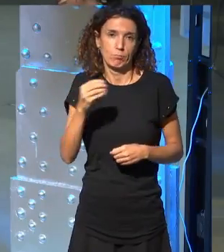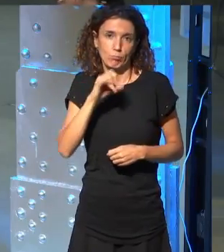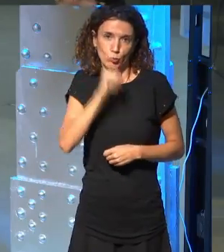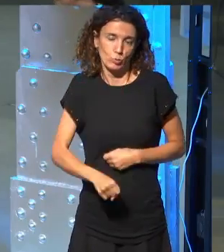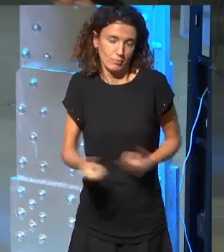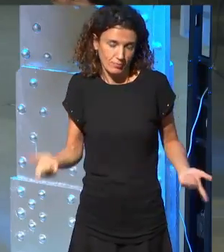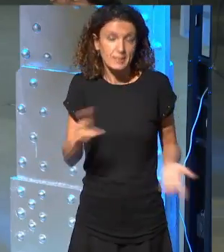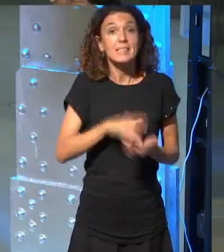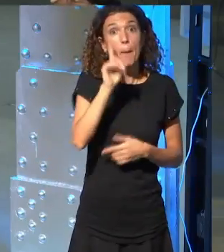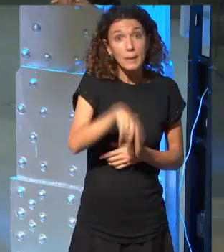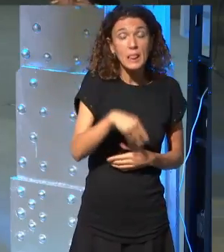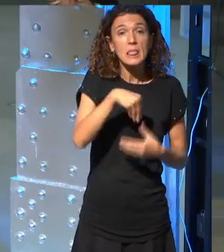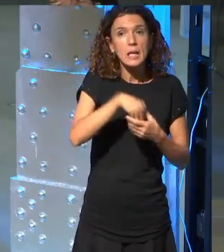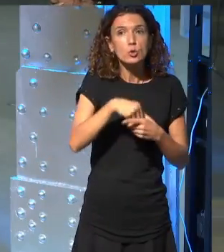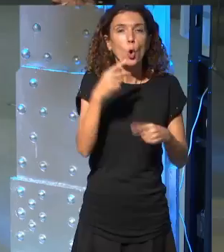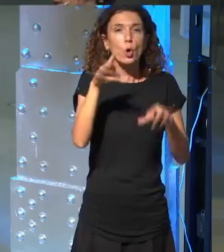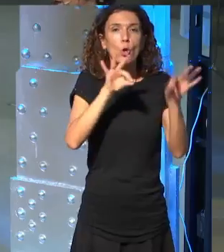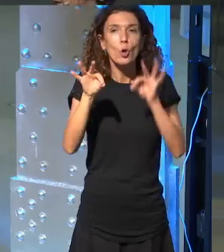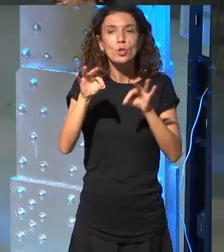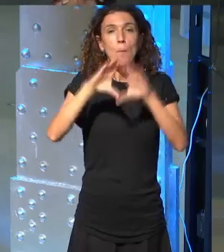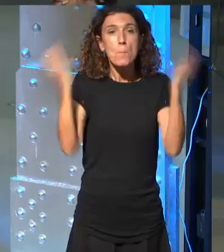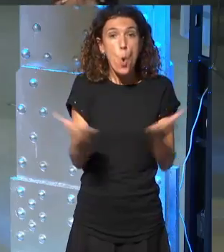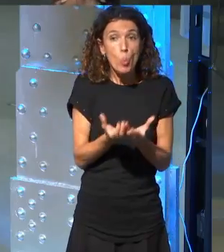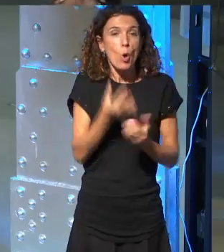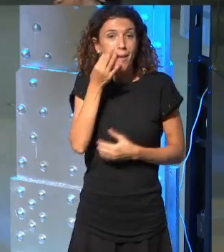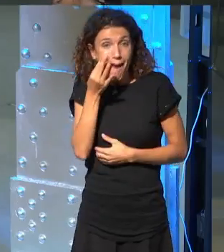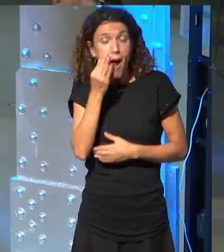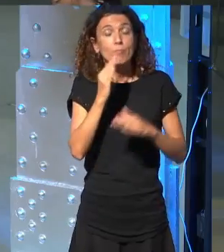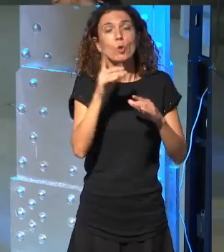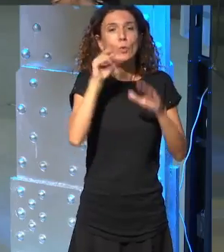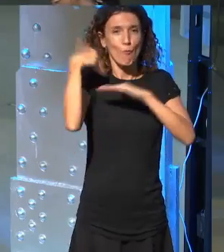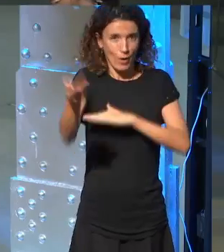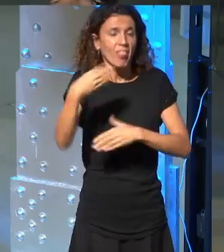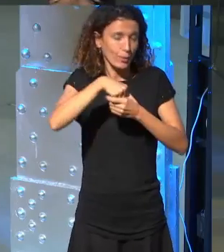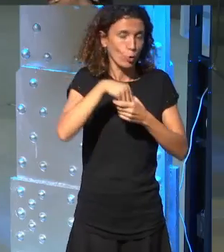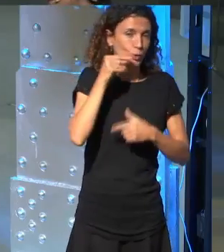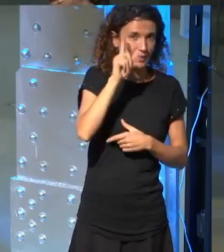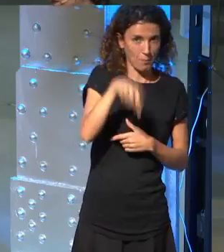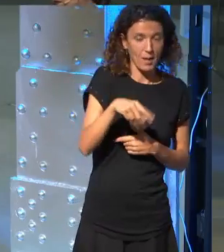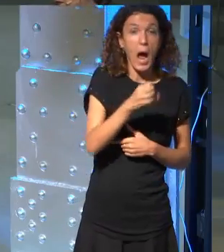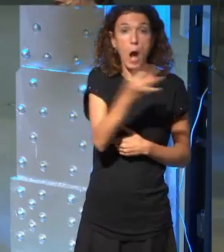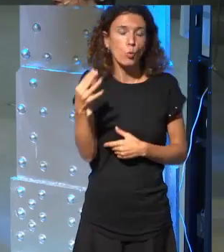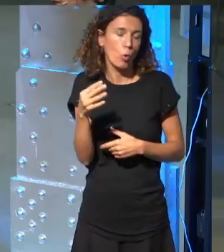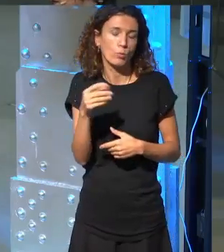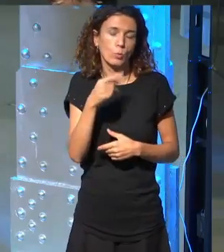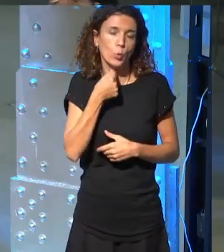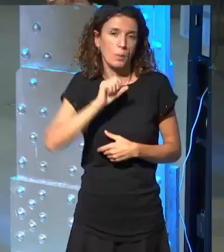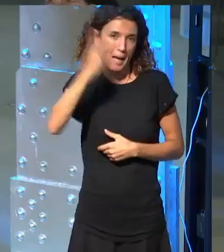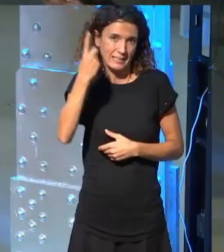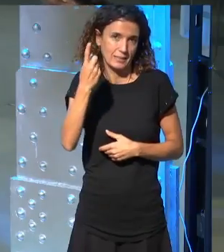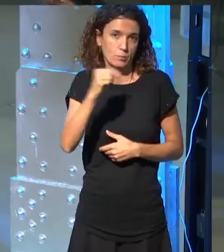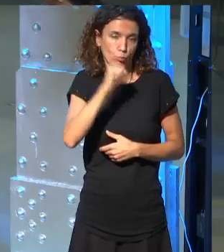Pedroche. He tenido una selección de cosas que han pasado en el mundo real fuera de Twitter, bueno, sí. Y dentro de Twitter también, algunos de mis favoritos,